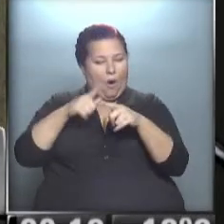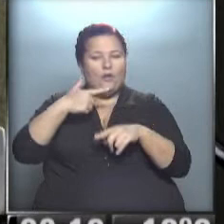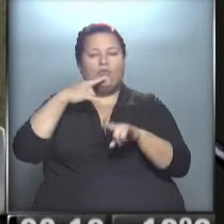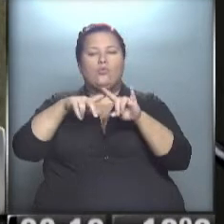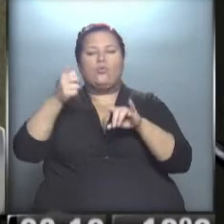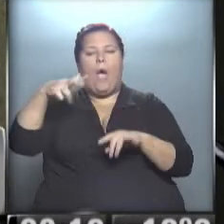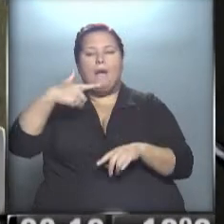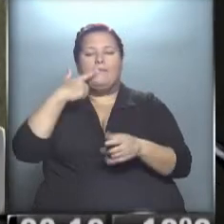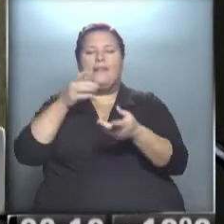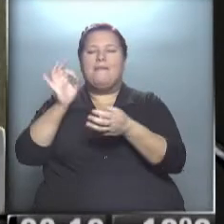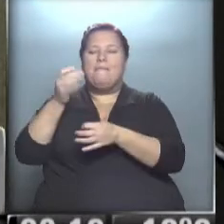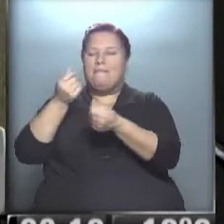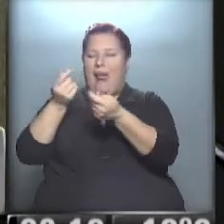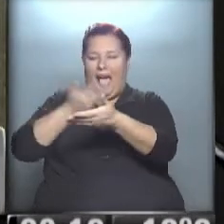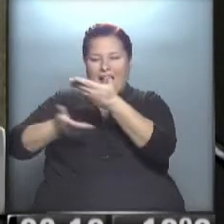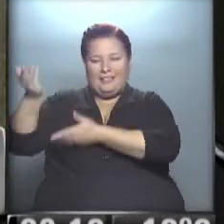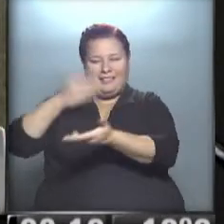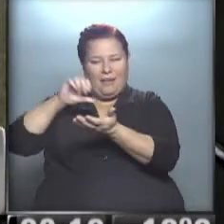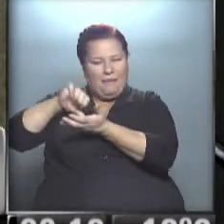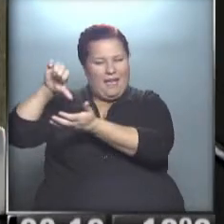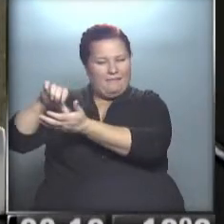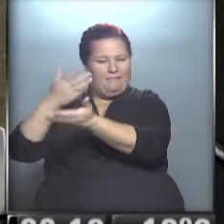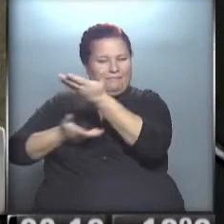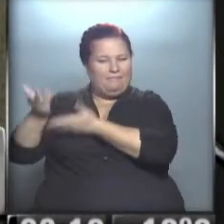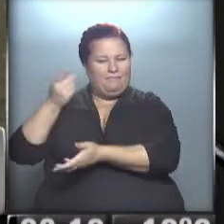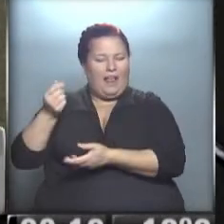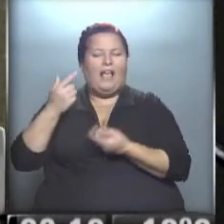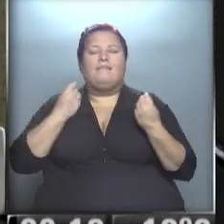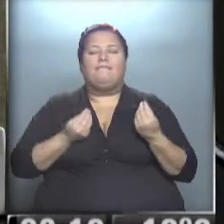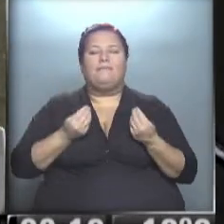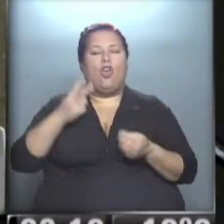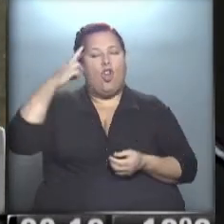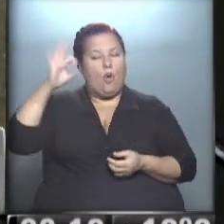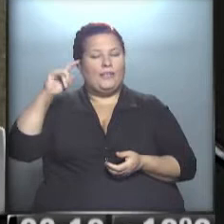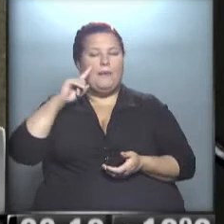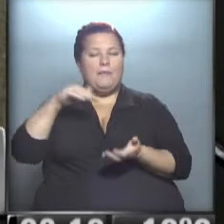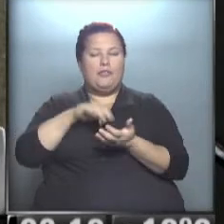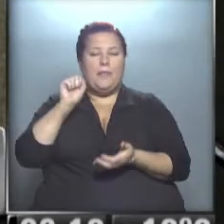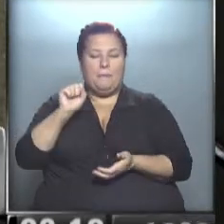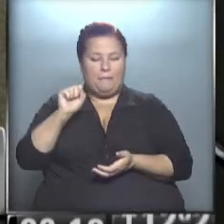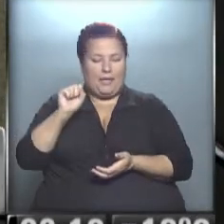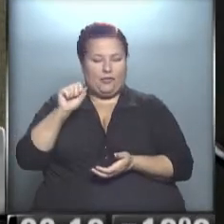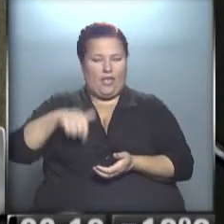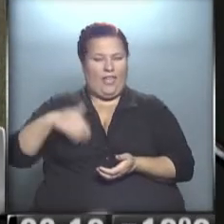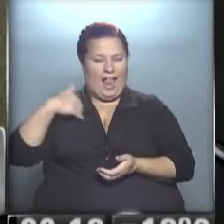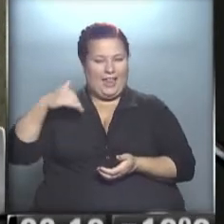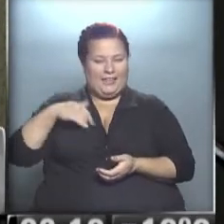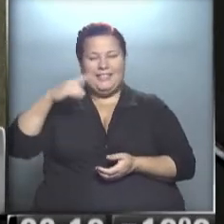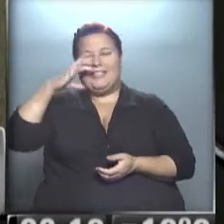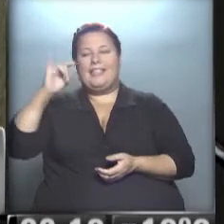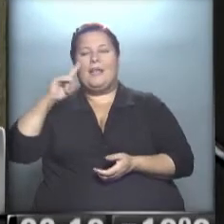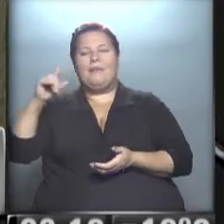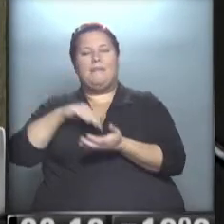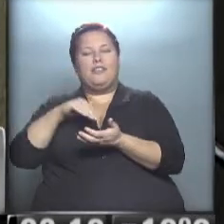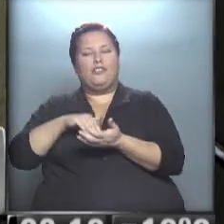que es intercambio de monedas entre ambos países por un lado 90 mil millones de pesos en argentina 70 mil millones